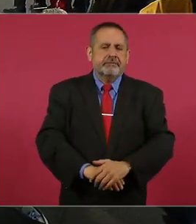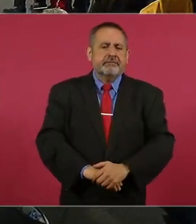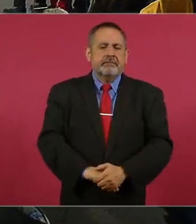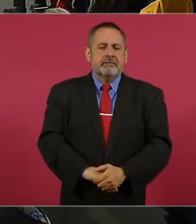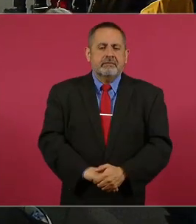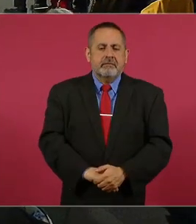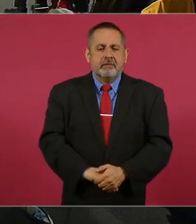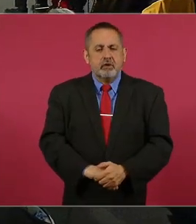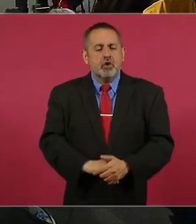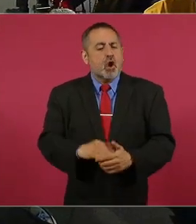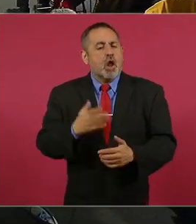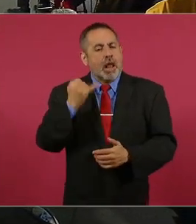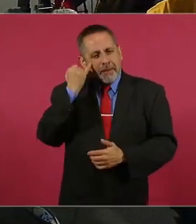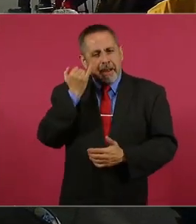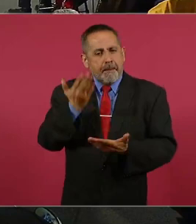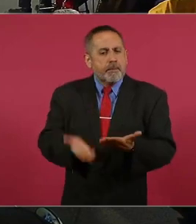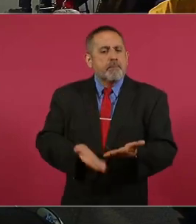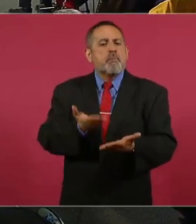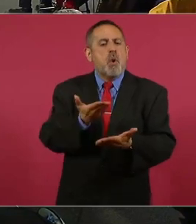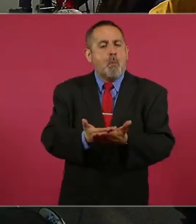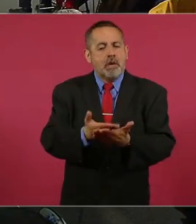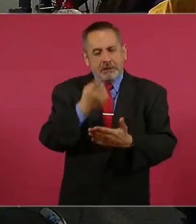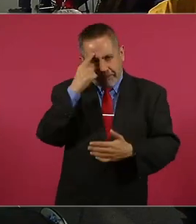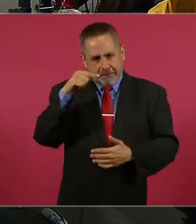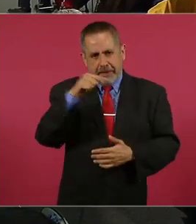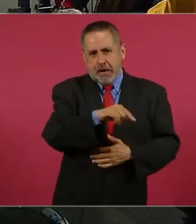le voy a hacer un planteamiento.